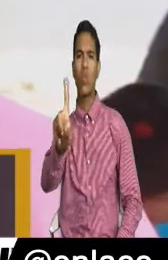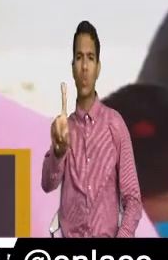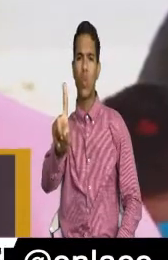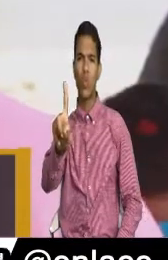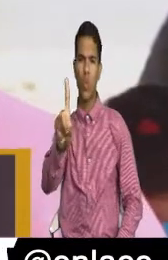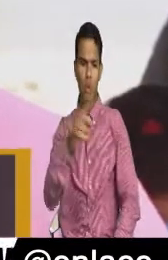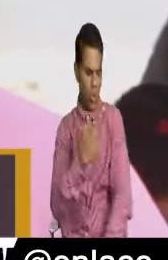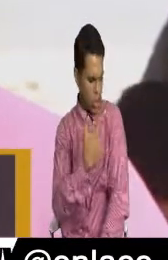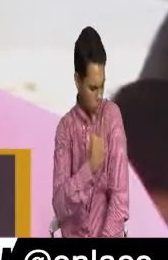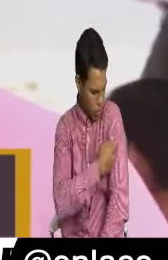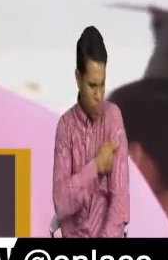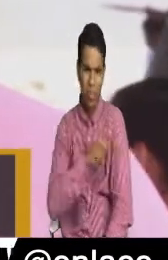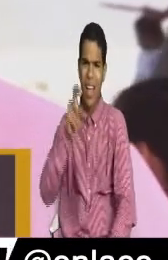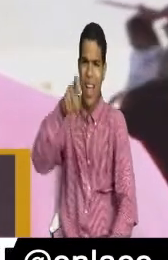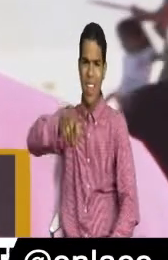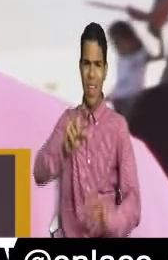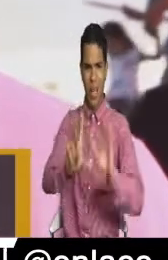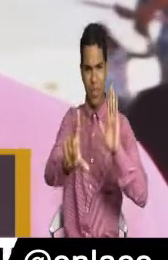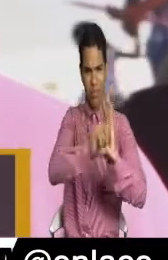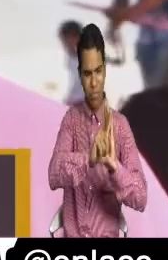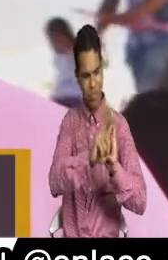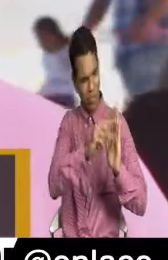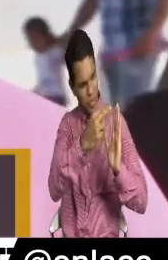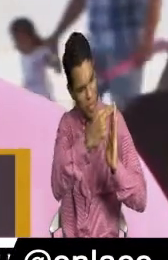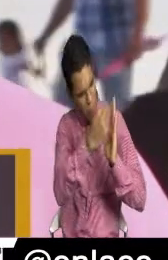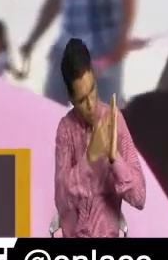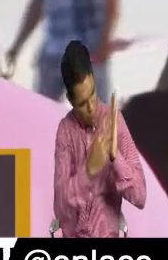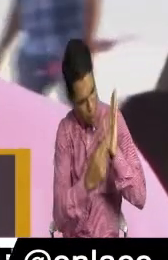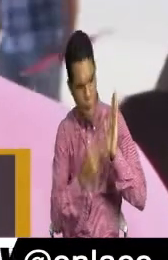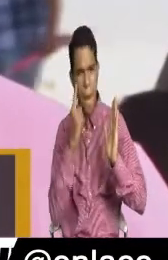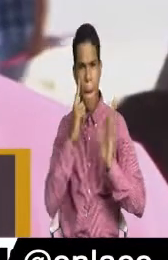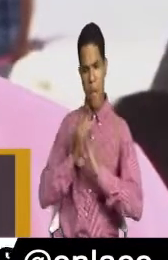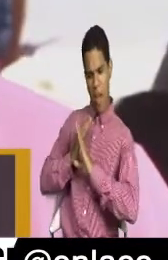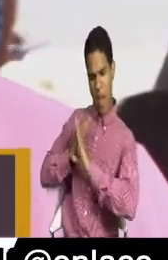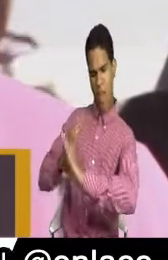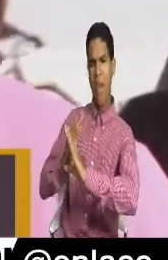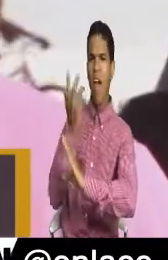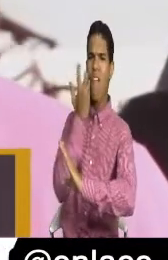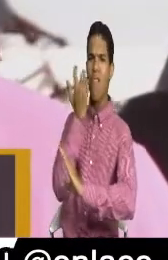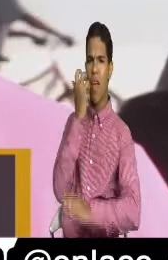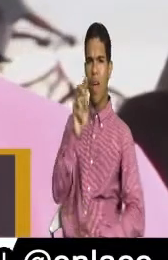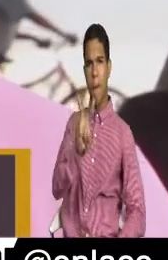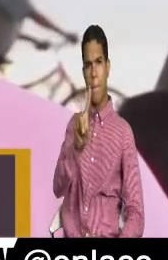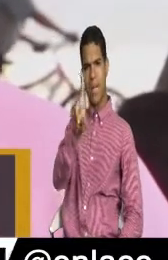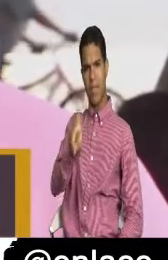esquema de vacunación nacional que previenen 26